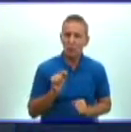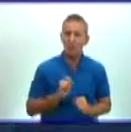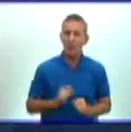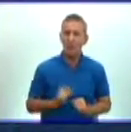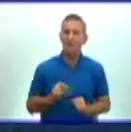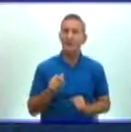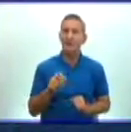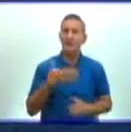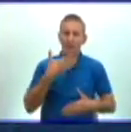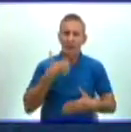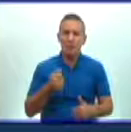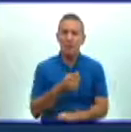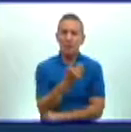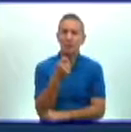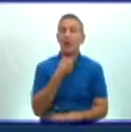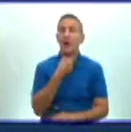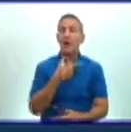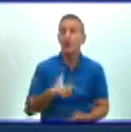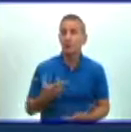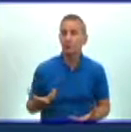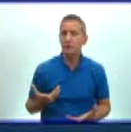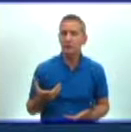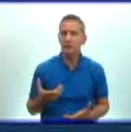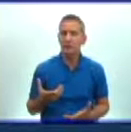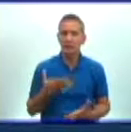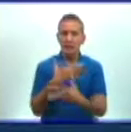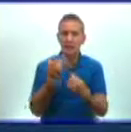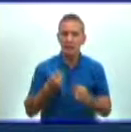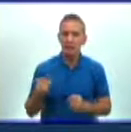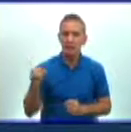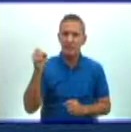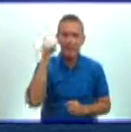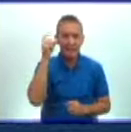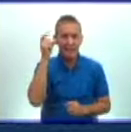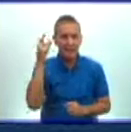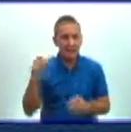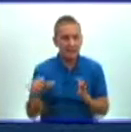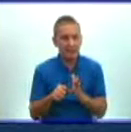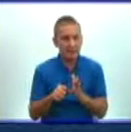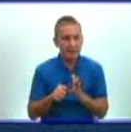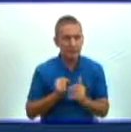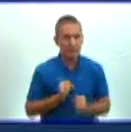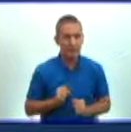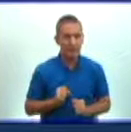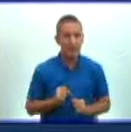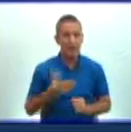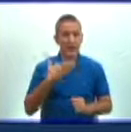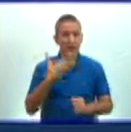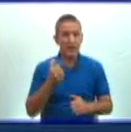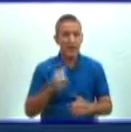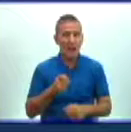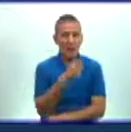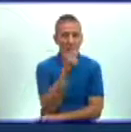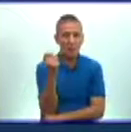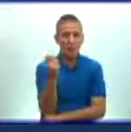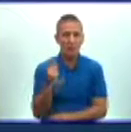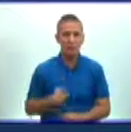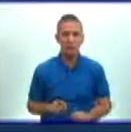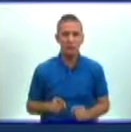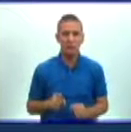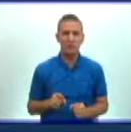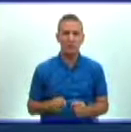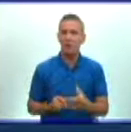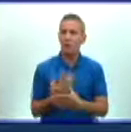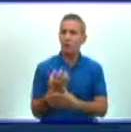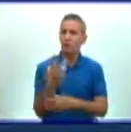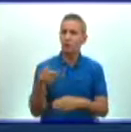Vamos a un ejemplo de la pérdida de la idea central. El buen maestro es un surtidor de